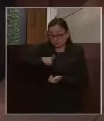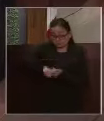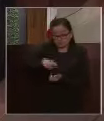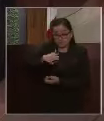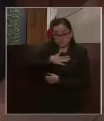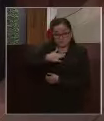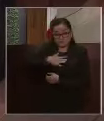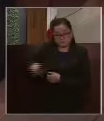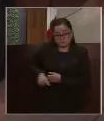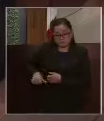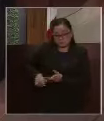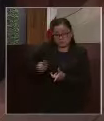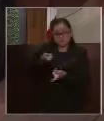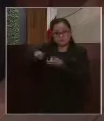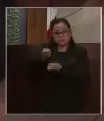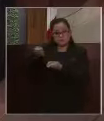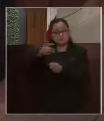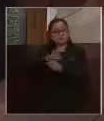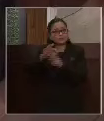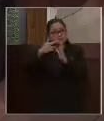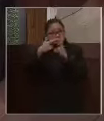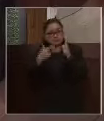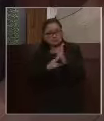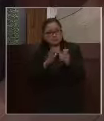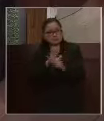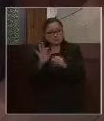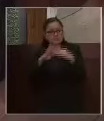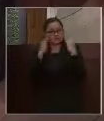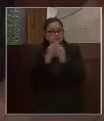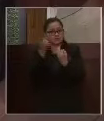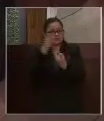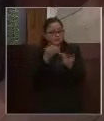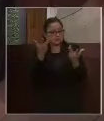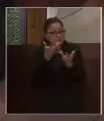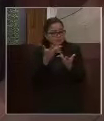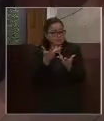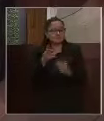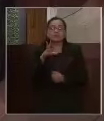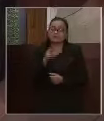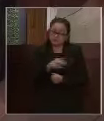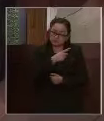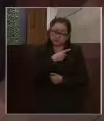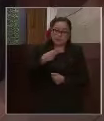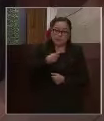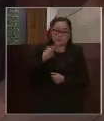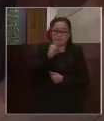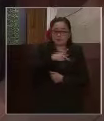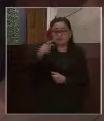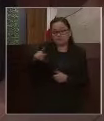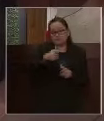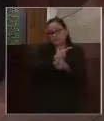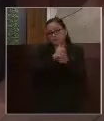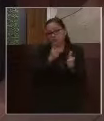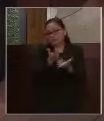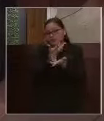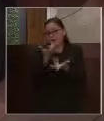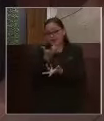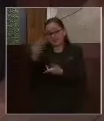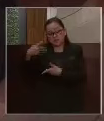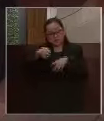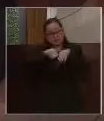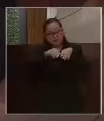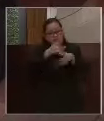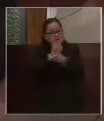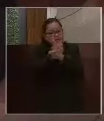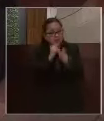juicio, cánones a seguir o fórmulas preestablecidas, porque en ello radica precisamente la libertad del periodismo. No